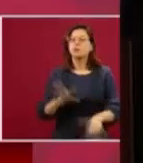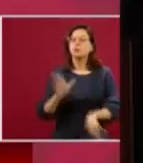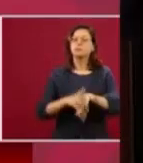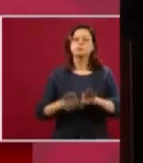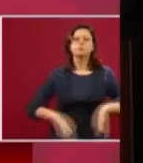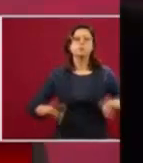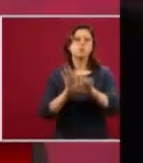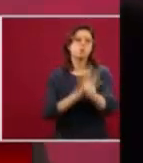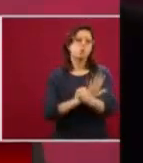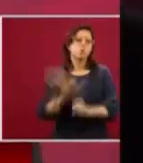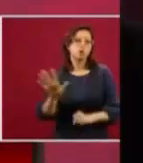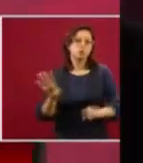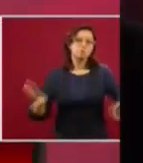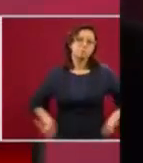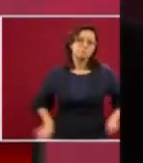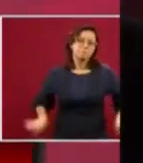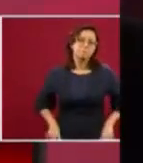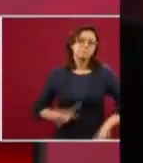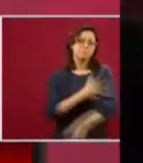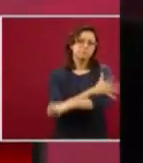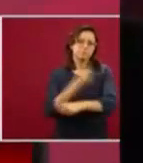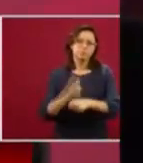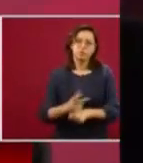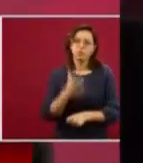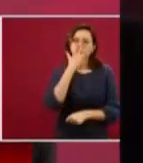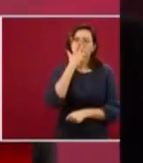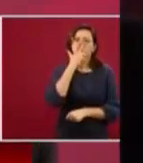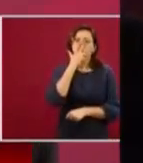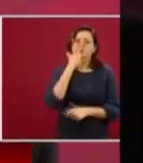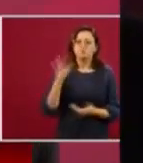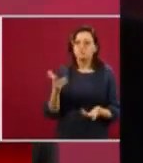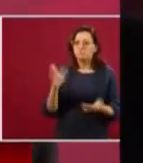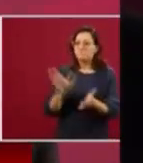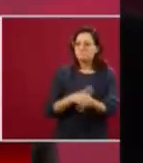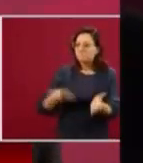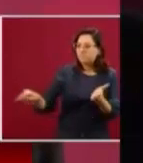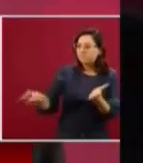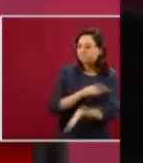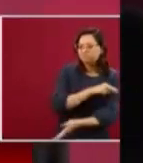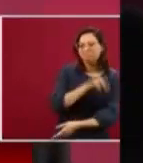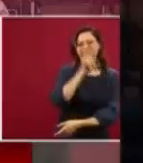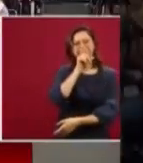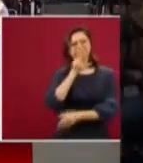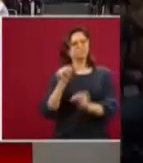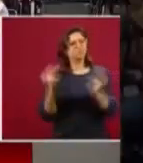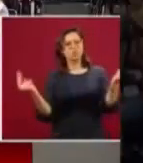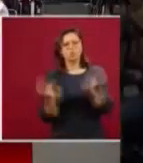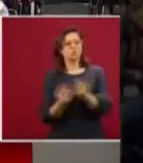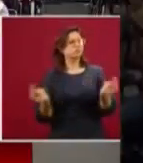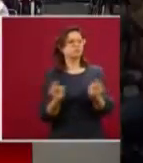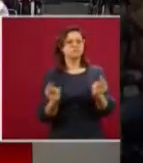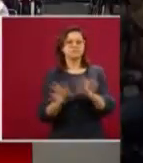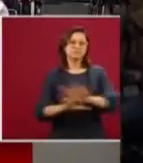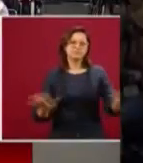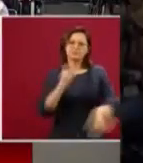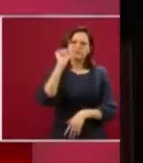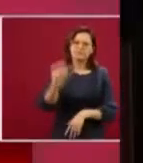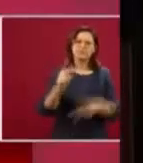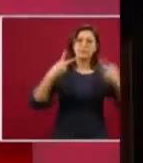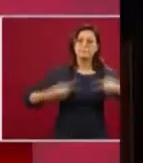aprobación por encima del 60%. Juan Pérez Escamilla, cofundador de Oráculos y fundador del Central de Inteligencia